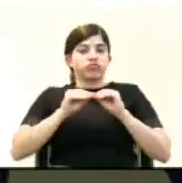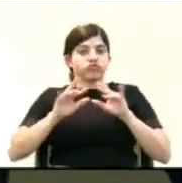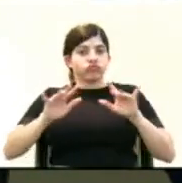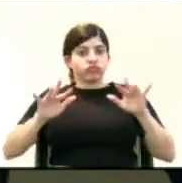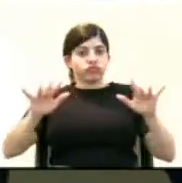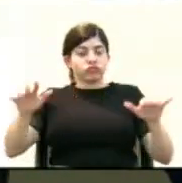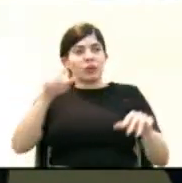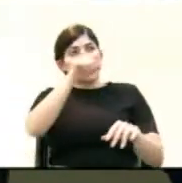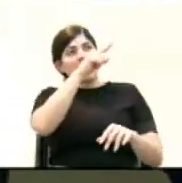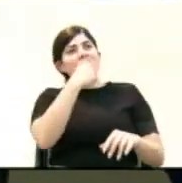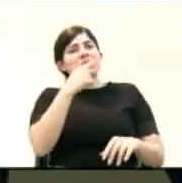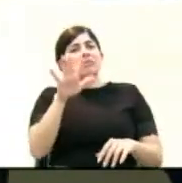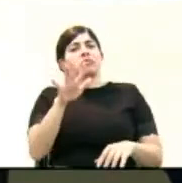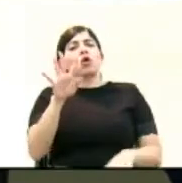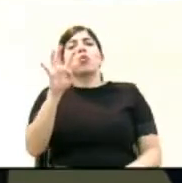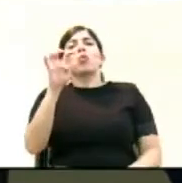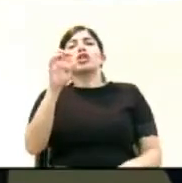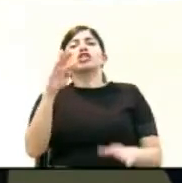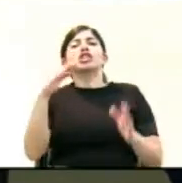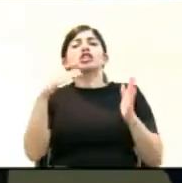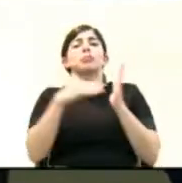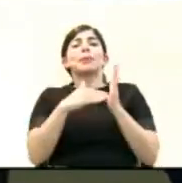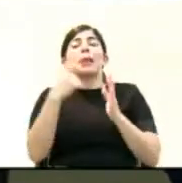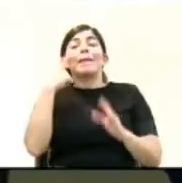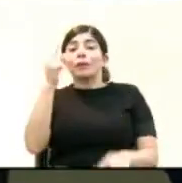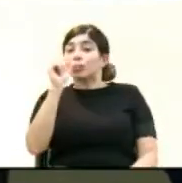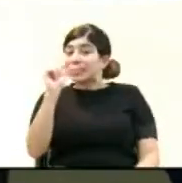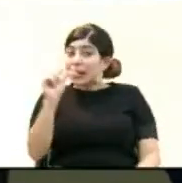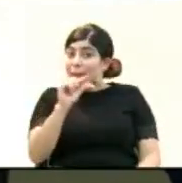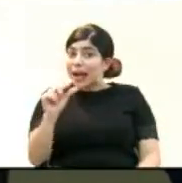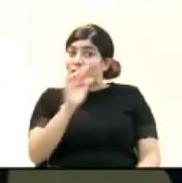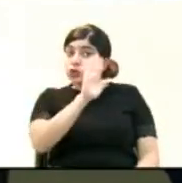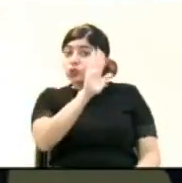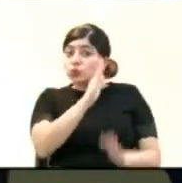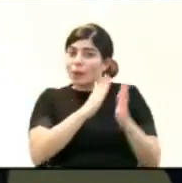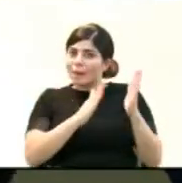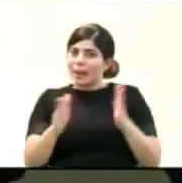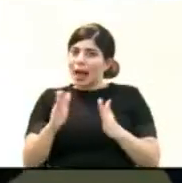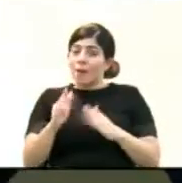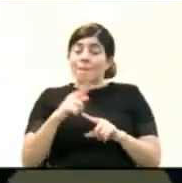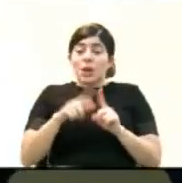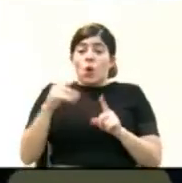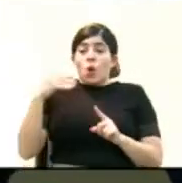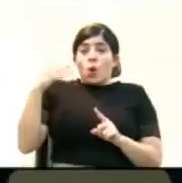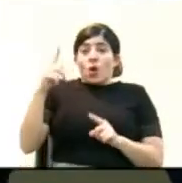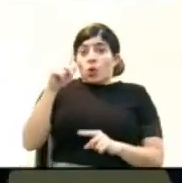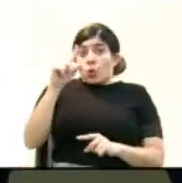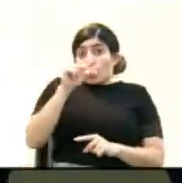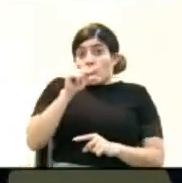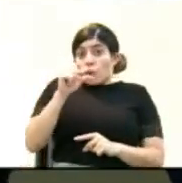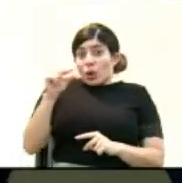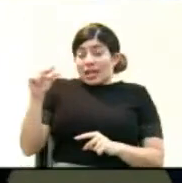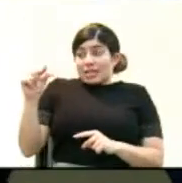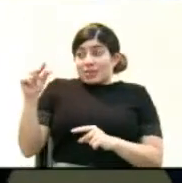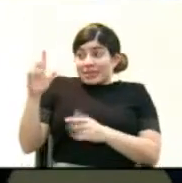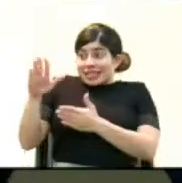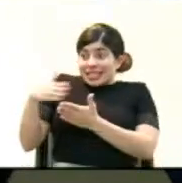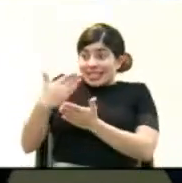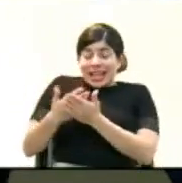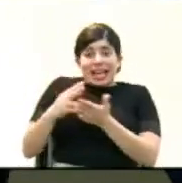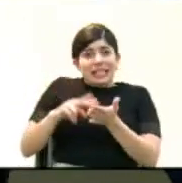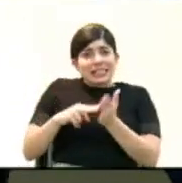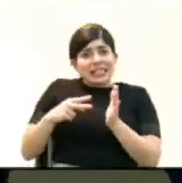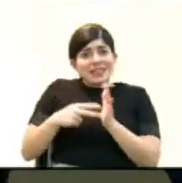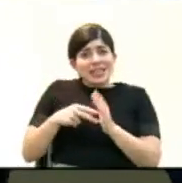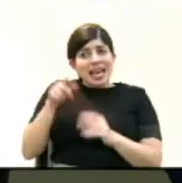estaba estimando más o menos 400,000 por semana. Cuando llegan en una semana no significa